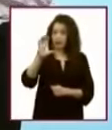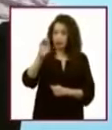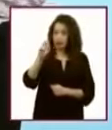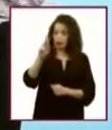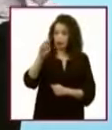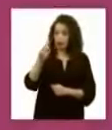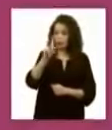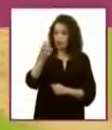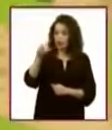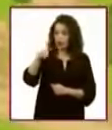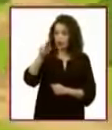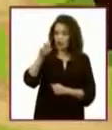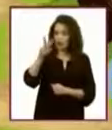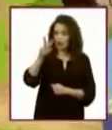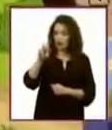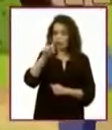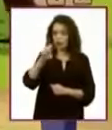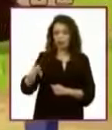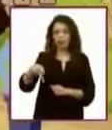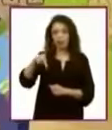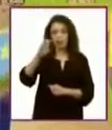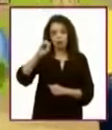Koch.